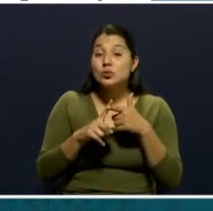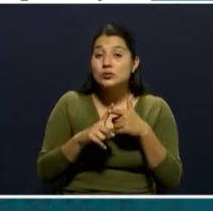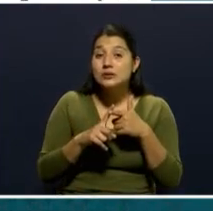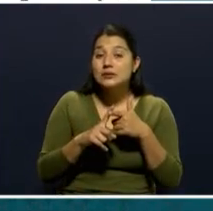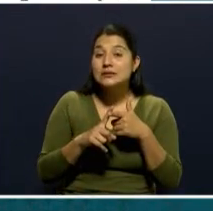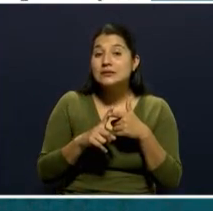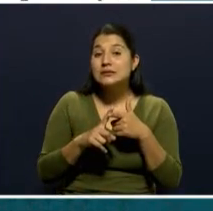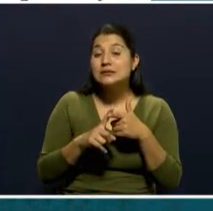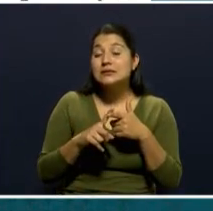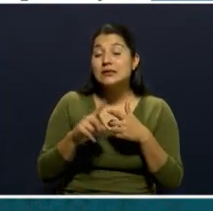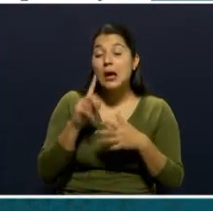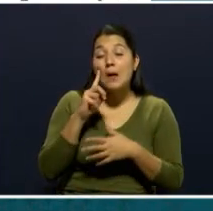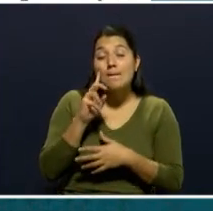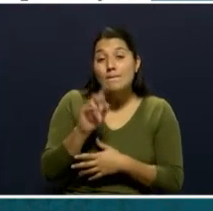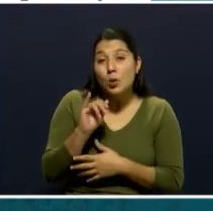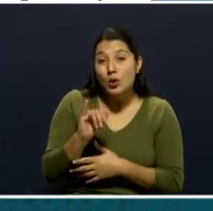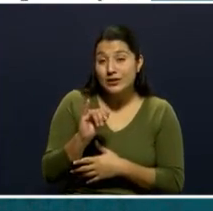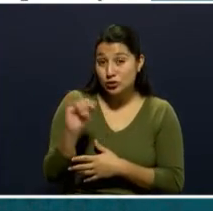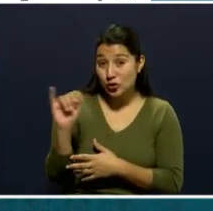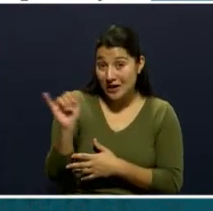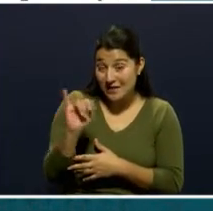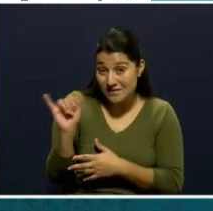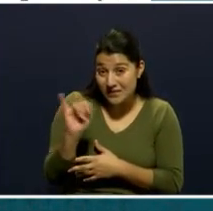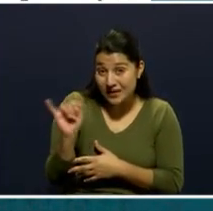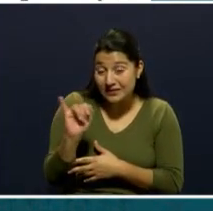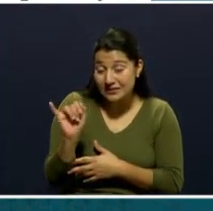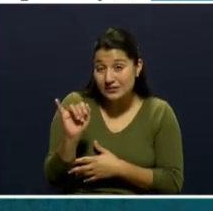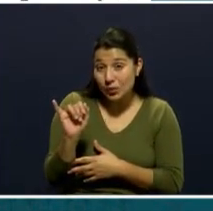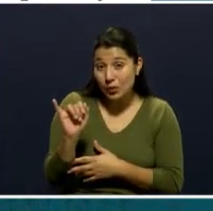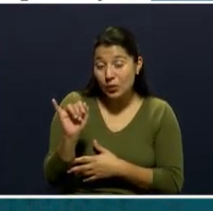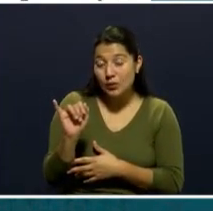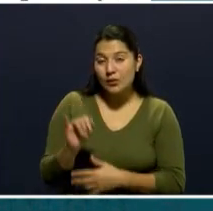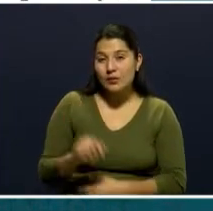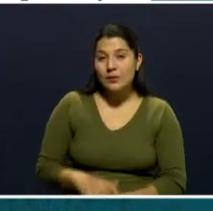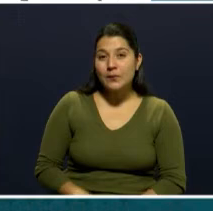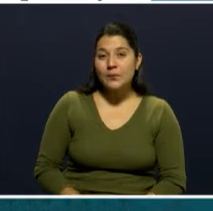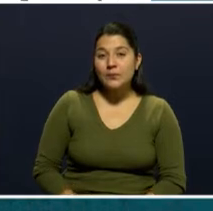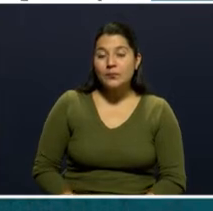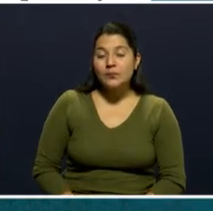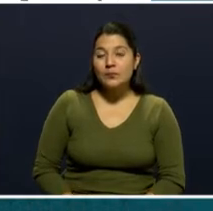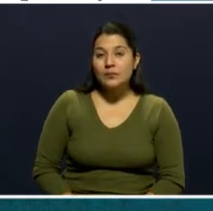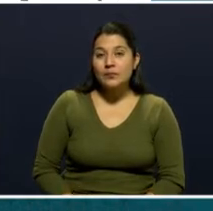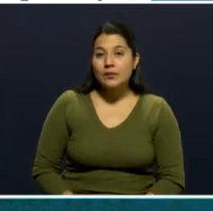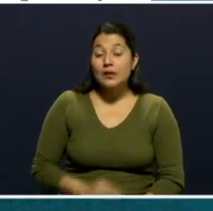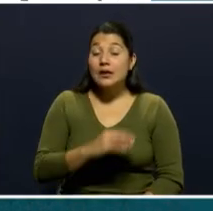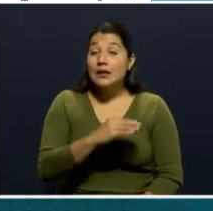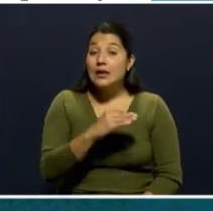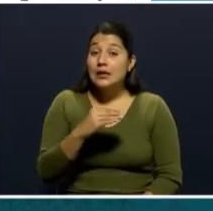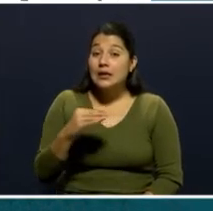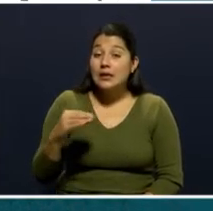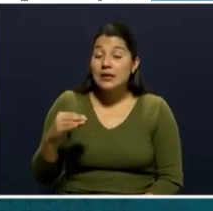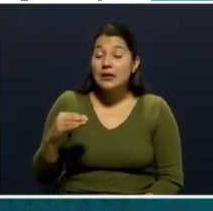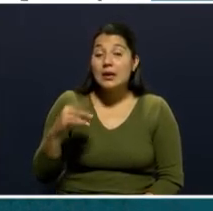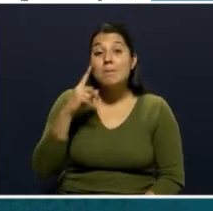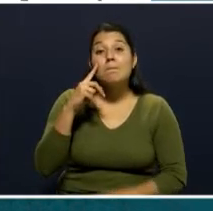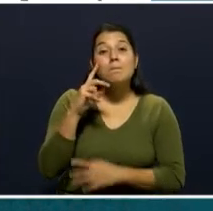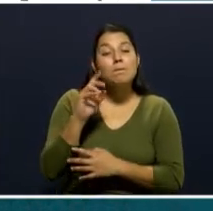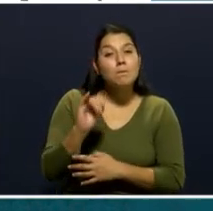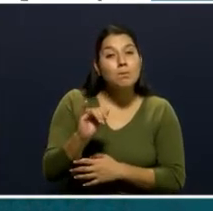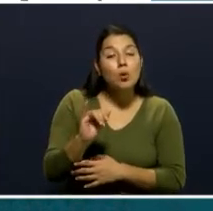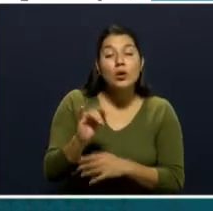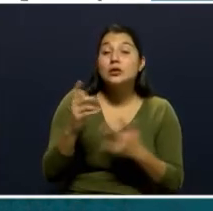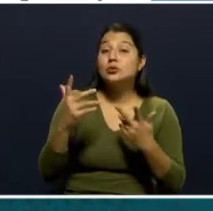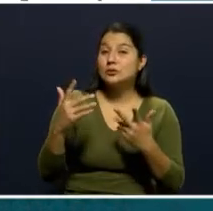las cuales la infección y replicación viral es muy probable en este sitio, y es una de las razones por las cuales se ha